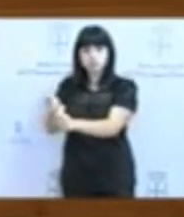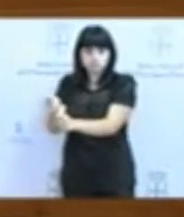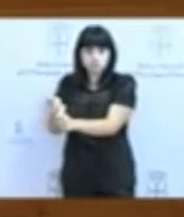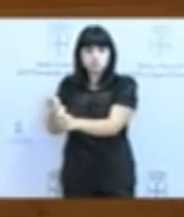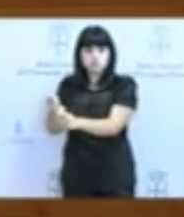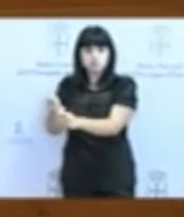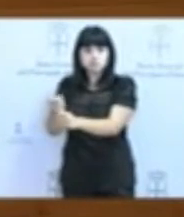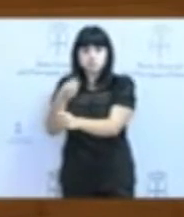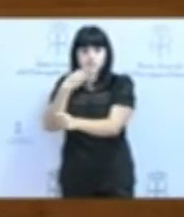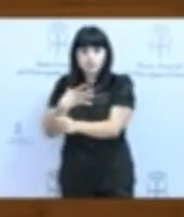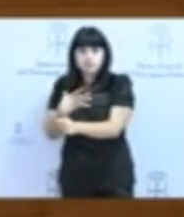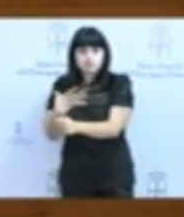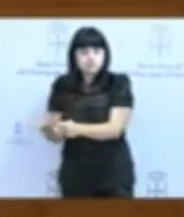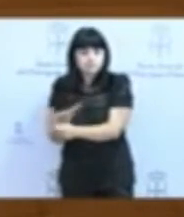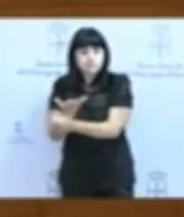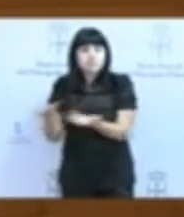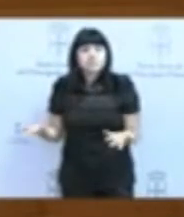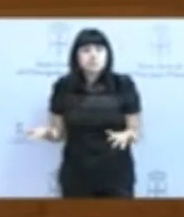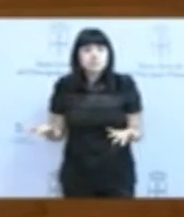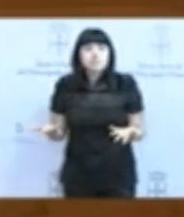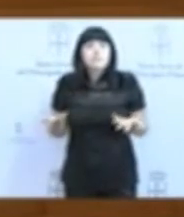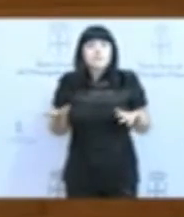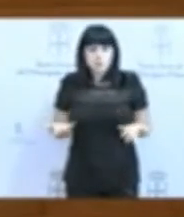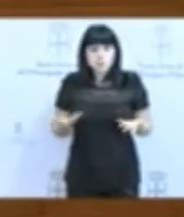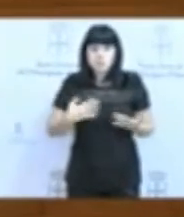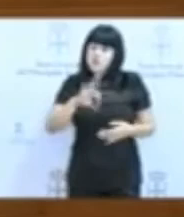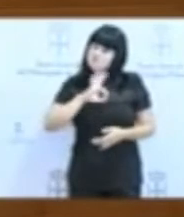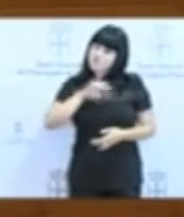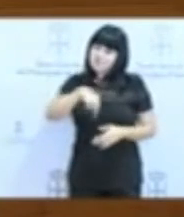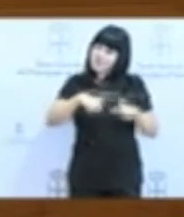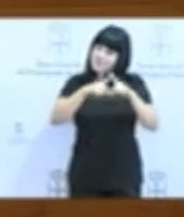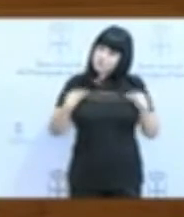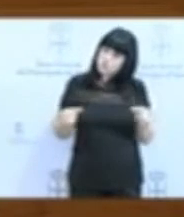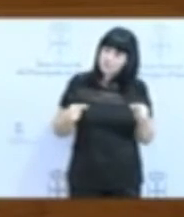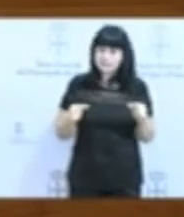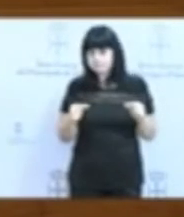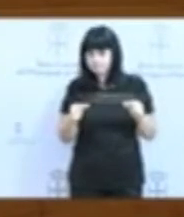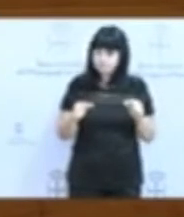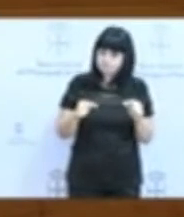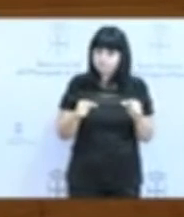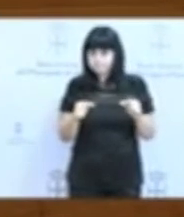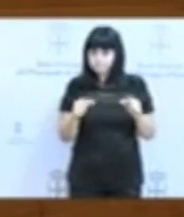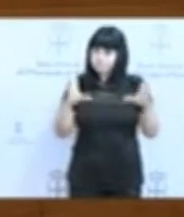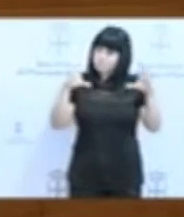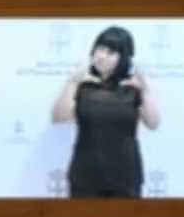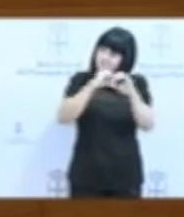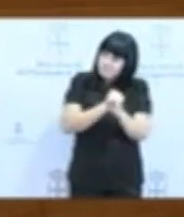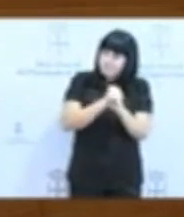quedan sin ellas. Y curiosamente, con las medallas asturianas no está tan claro. No está tan claro